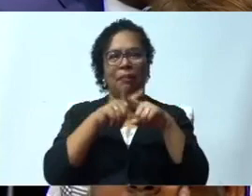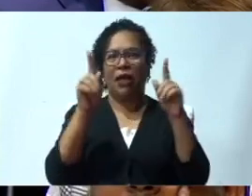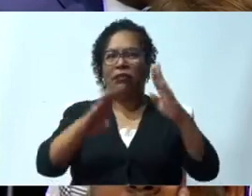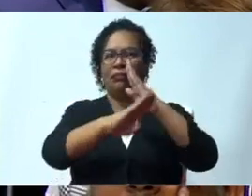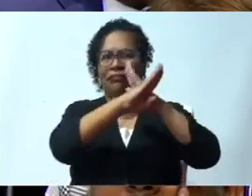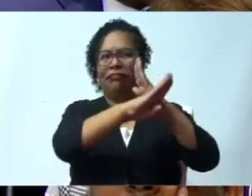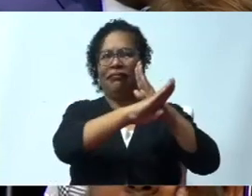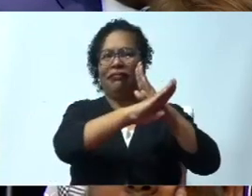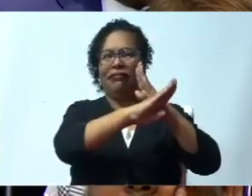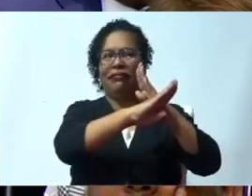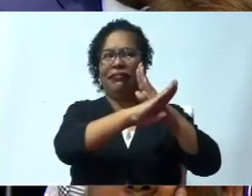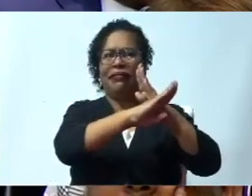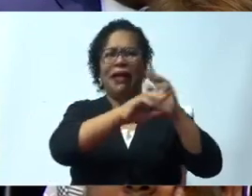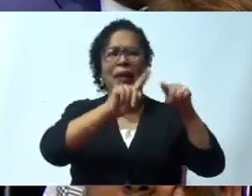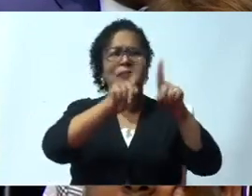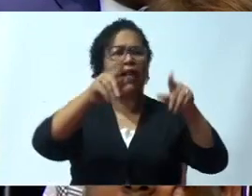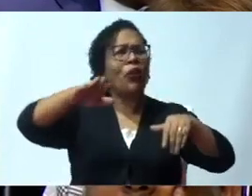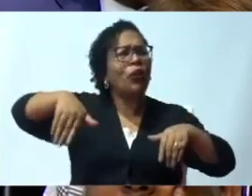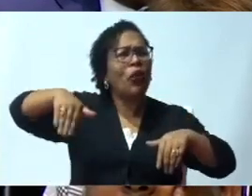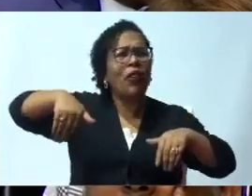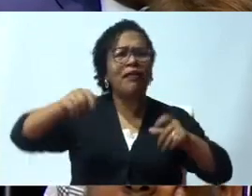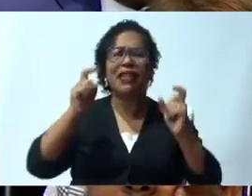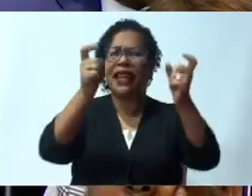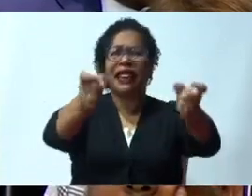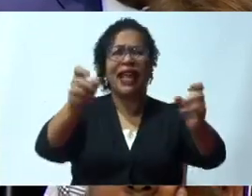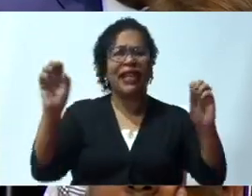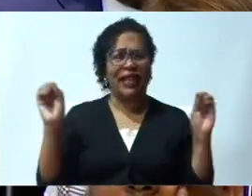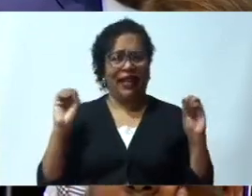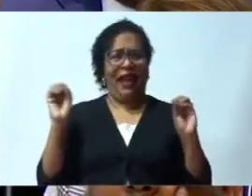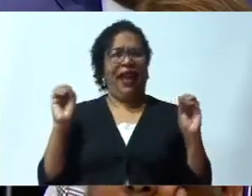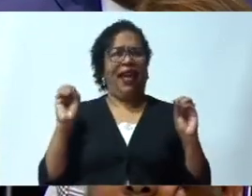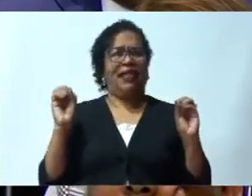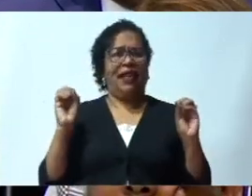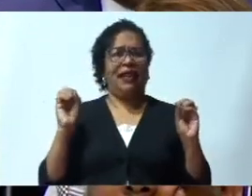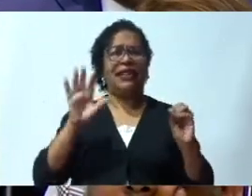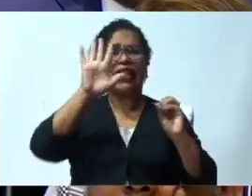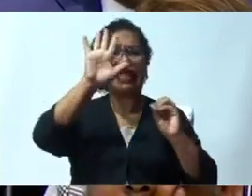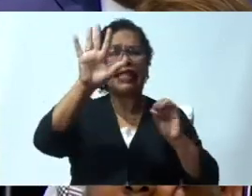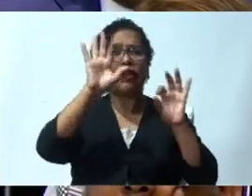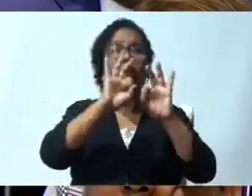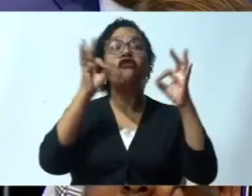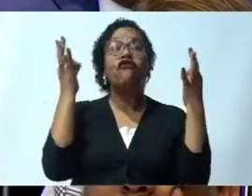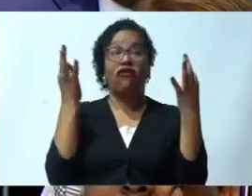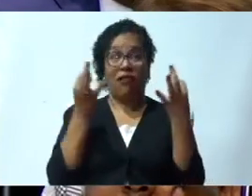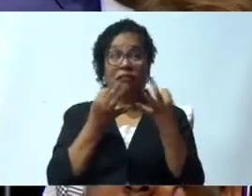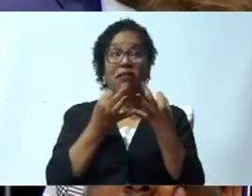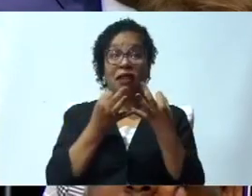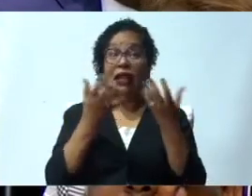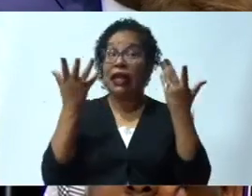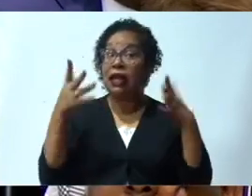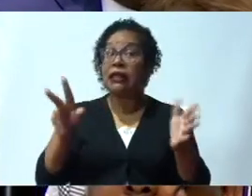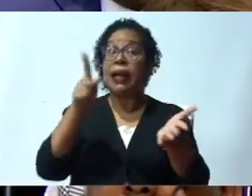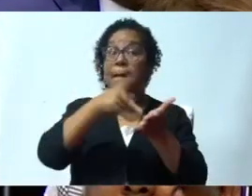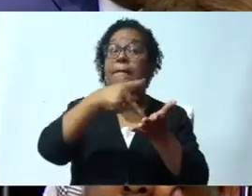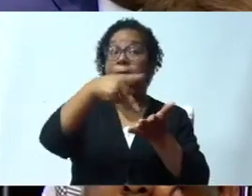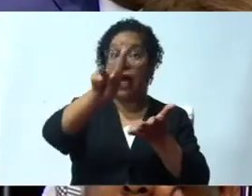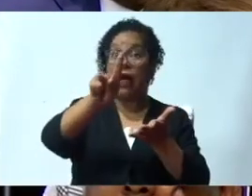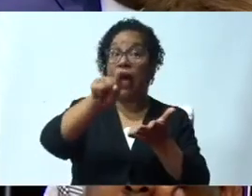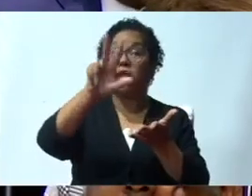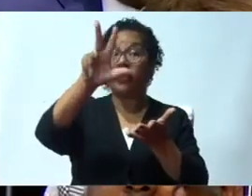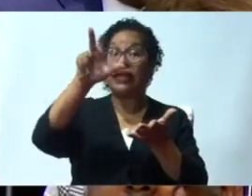Dios, porque ustedes no le han entregado esos apartamentos a esas 5 personas que pagaron casi 300,000 pesos de